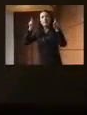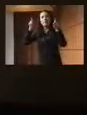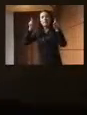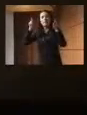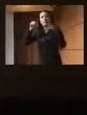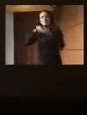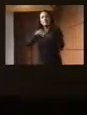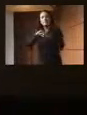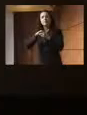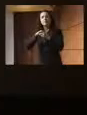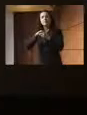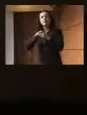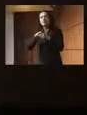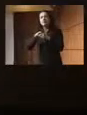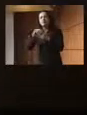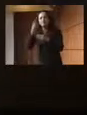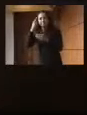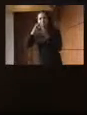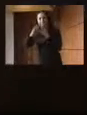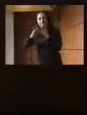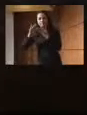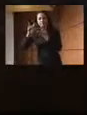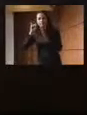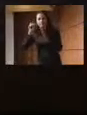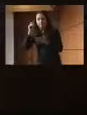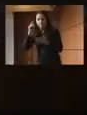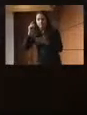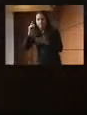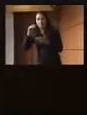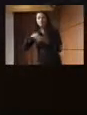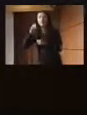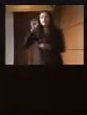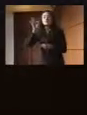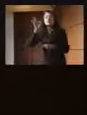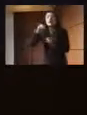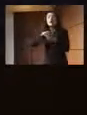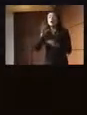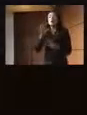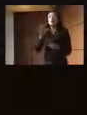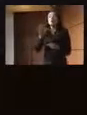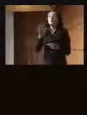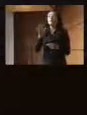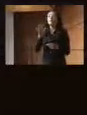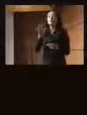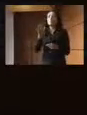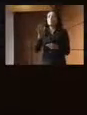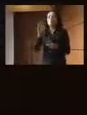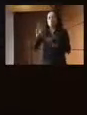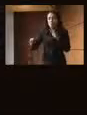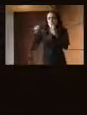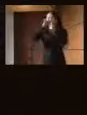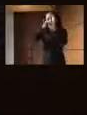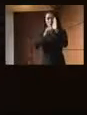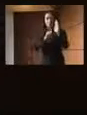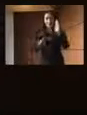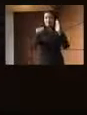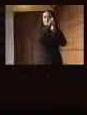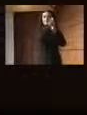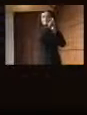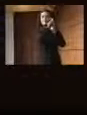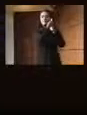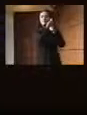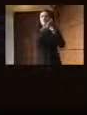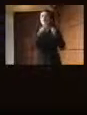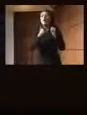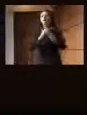normativas nacionales en materia de personas con discapacidad, normalmente aparecerá siempre, además al principio de la normativa, el elemento de la